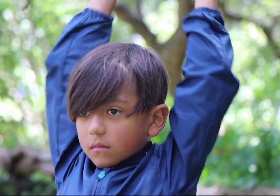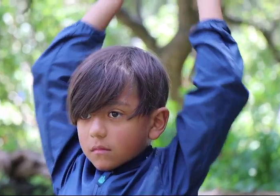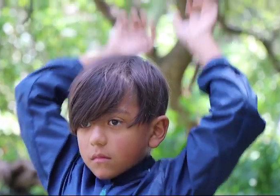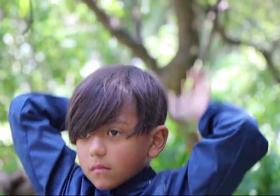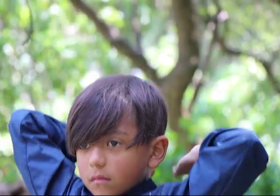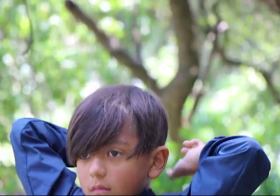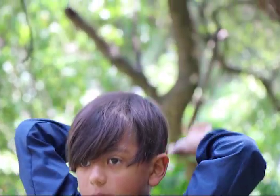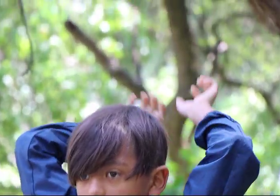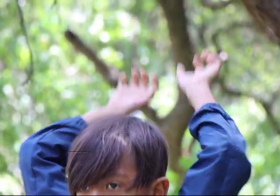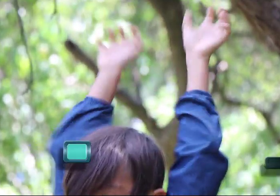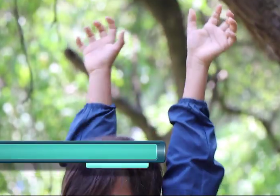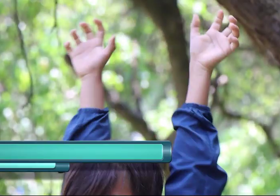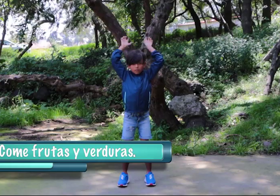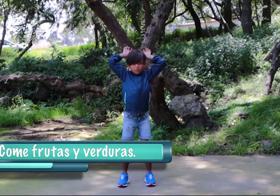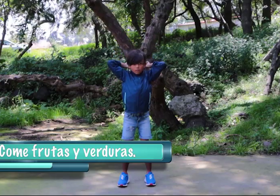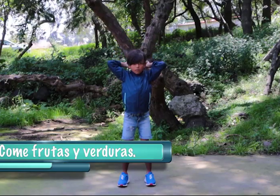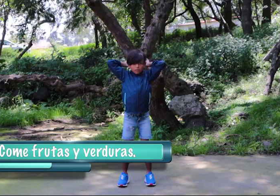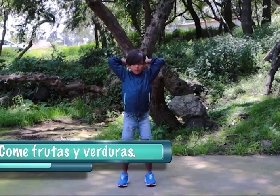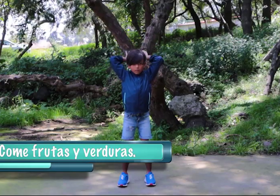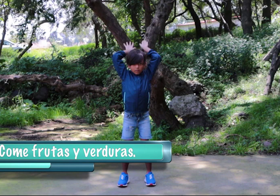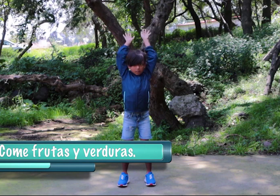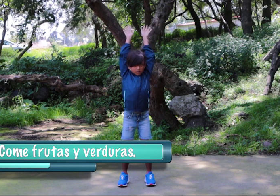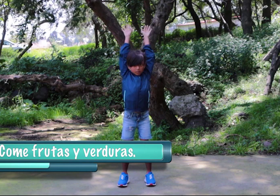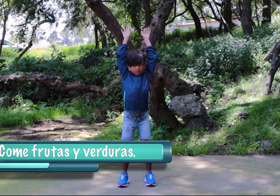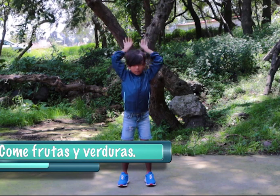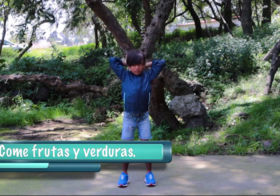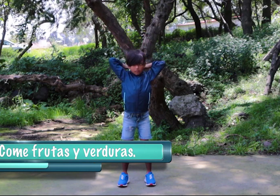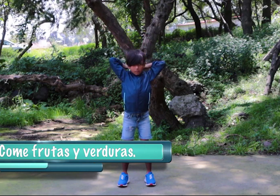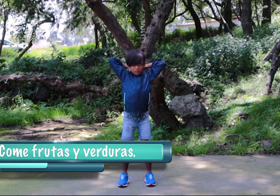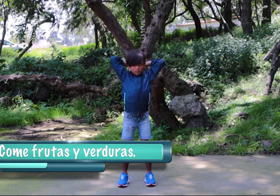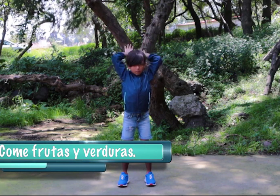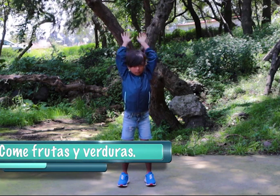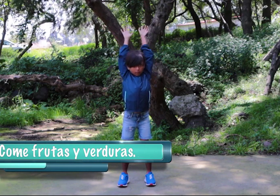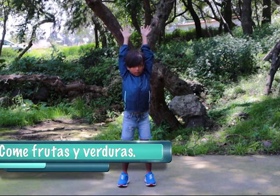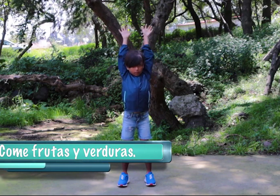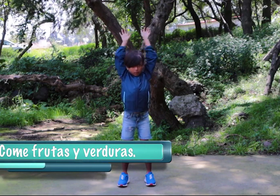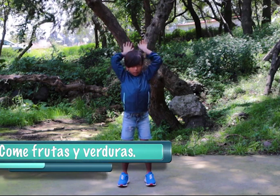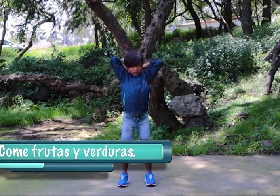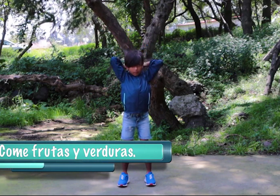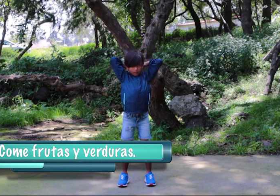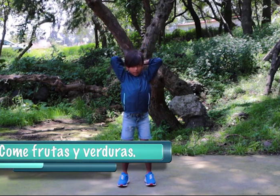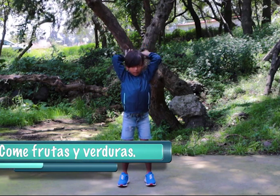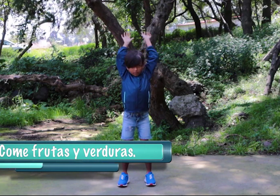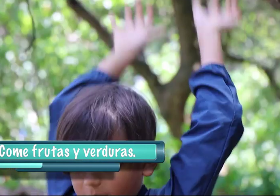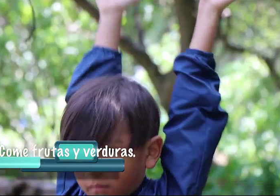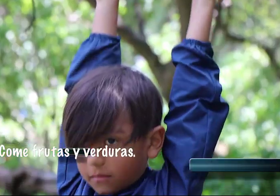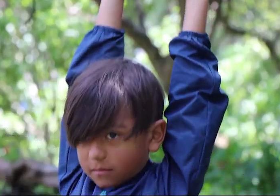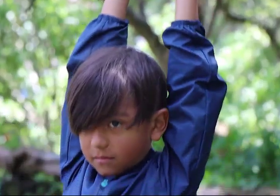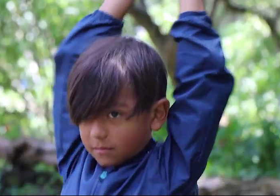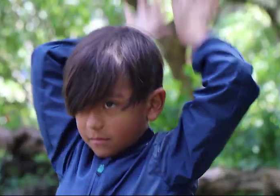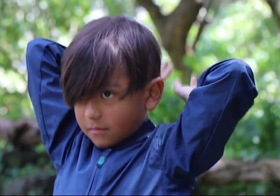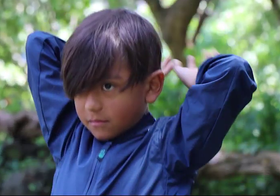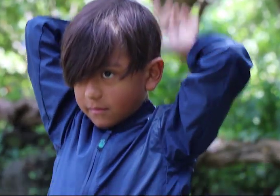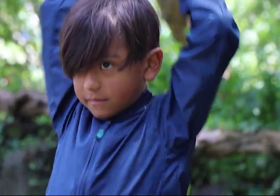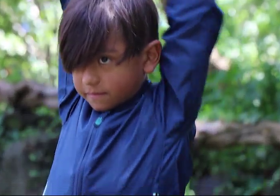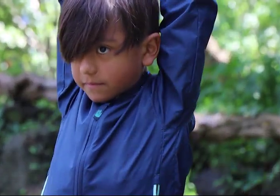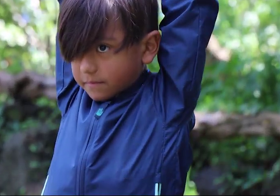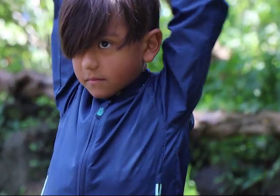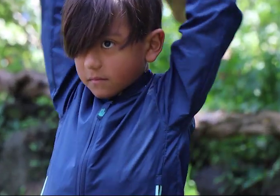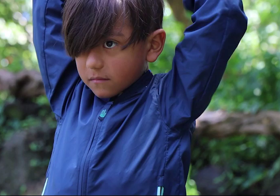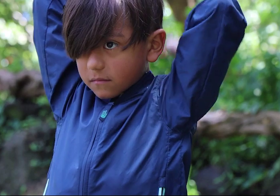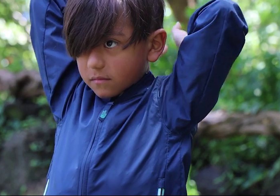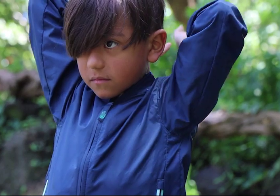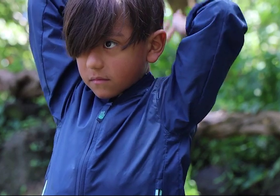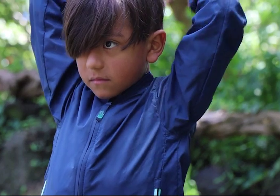Flexión, extendo, con fuerza. Bien, Yair, muy bien, con fuerza. Uno más. Bien,